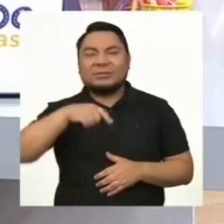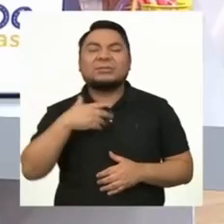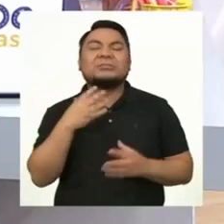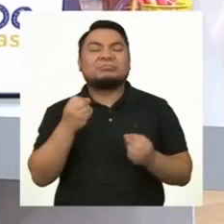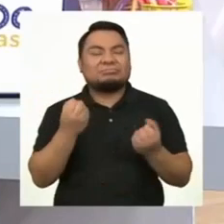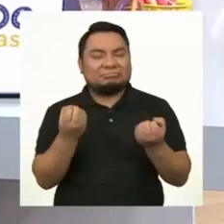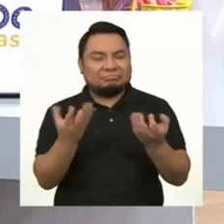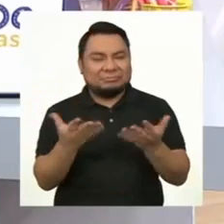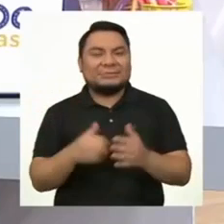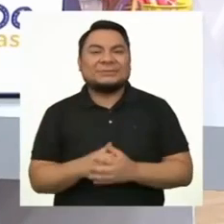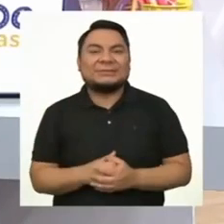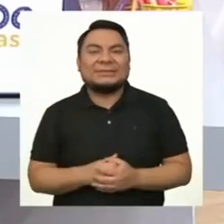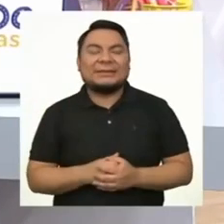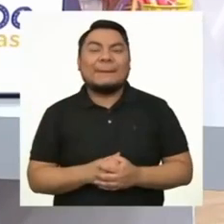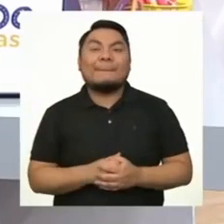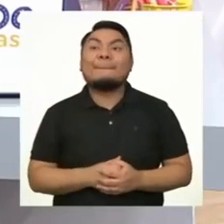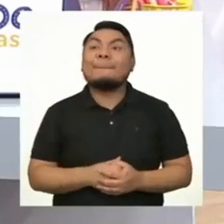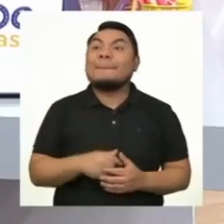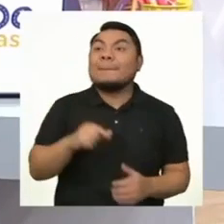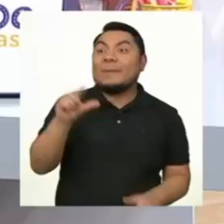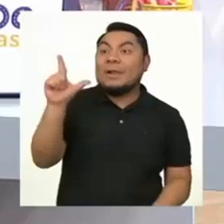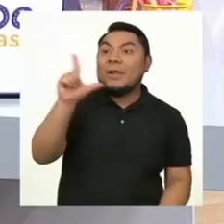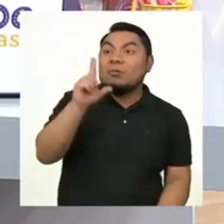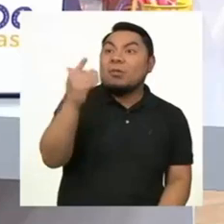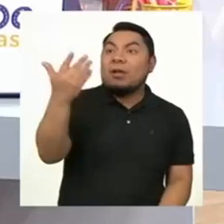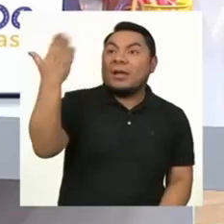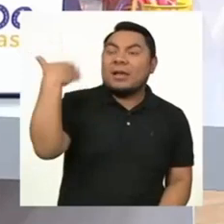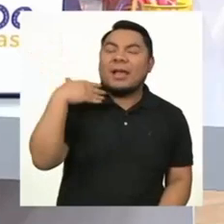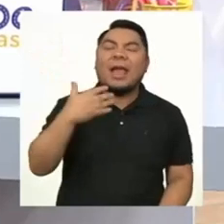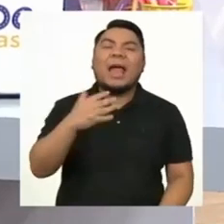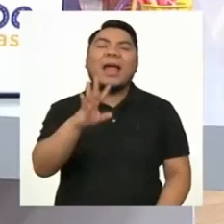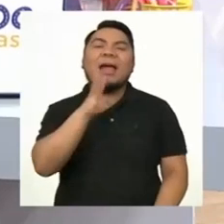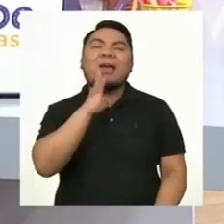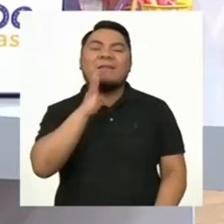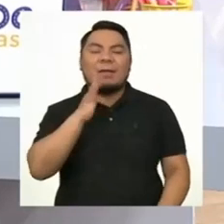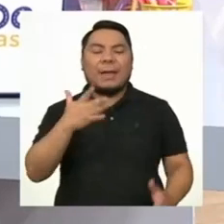superar. Justo el lunes hablábamos de bienestar